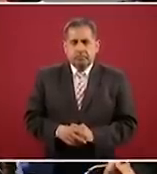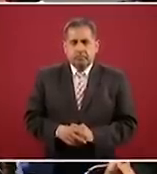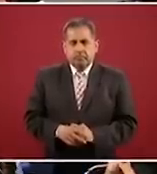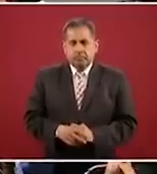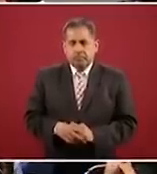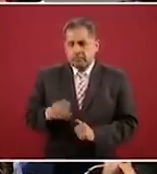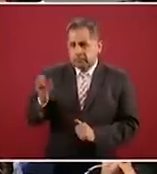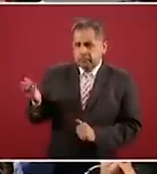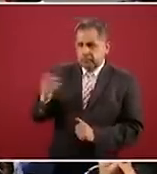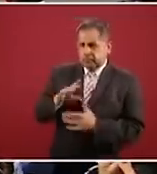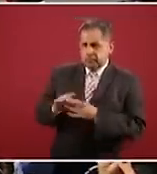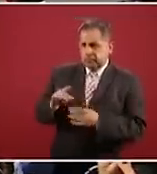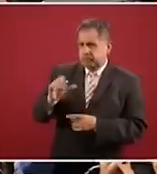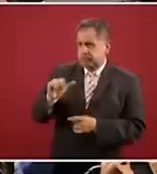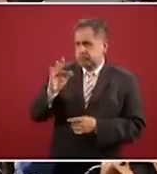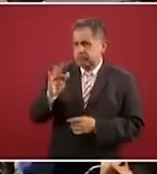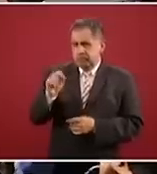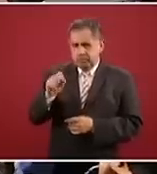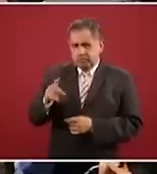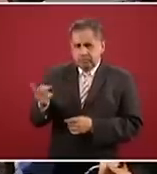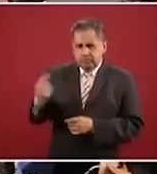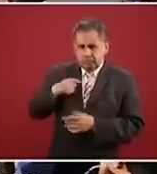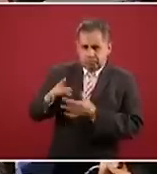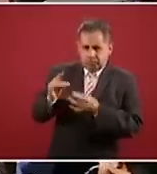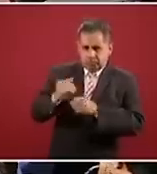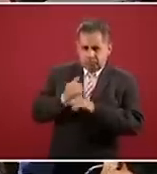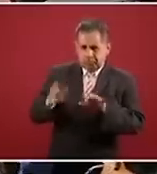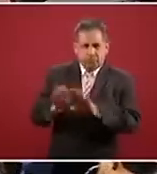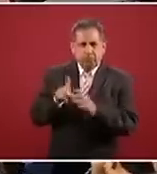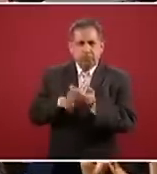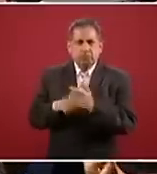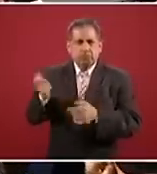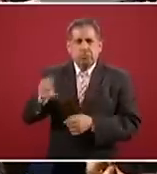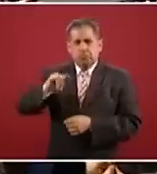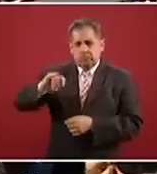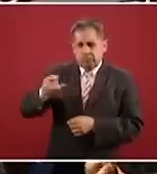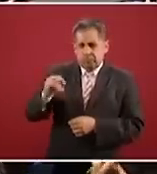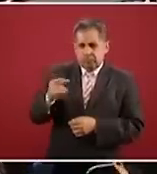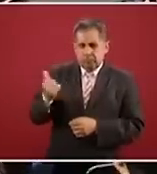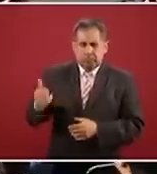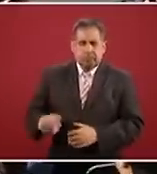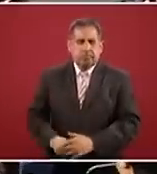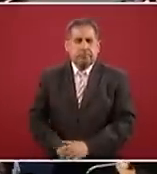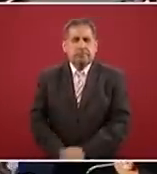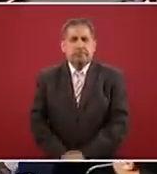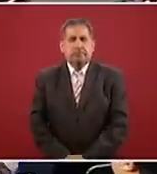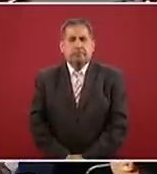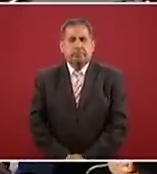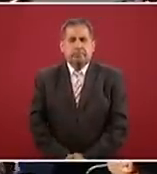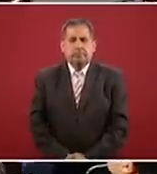Vamos a pedirle a Alfonso que nos informe de cómo está Tijuana. Bueno,